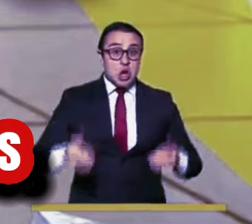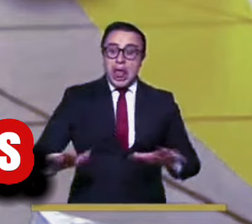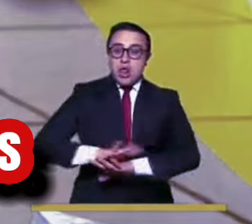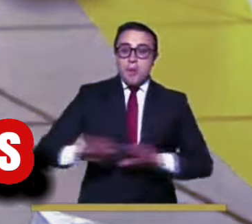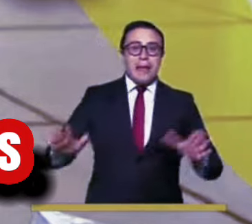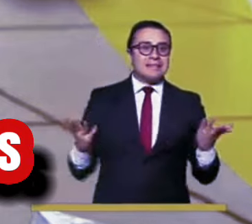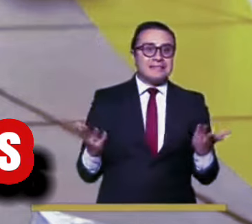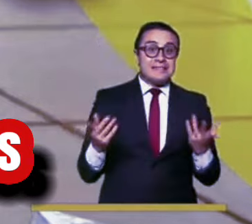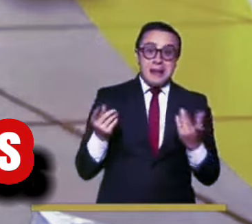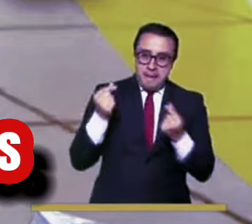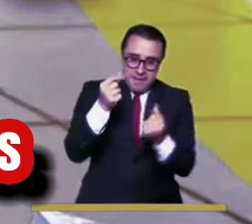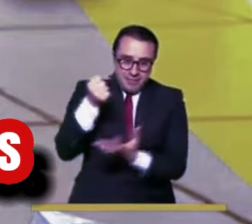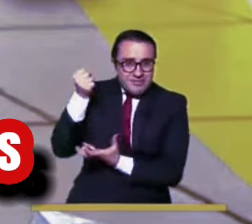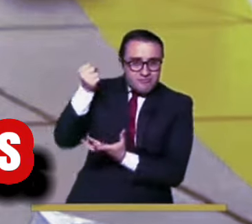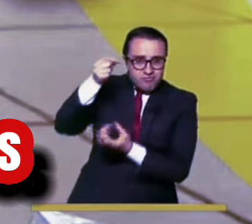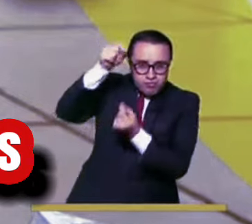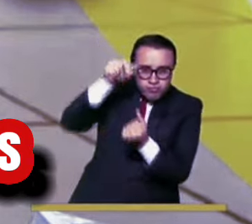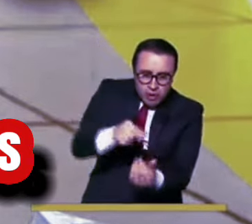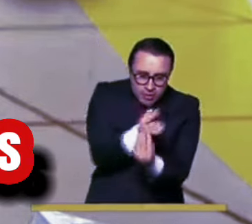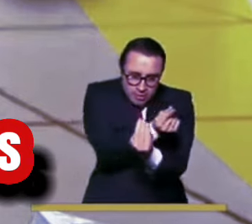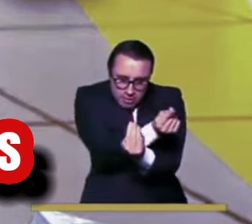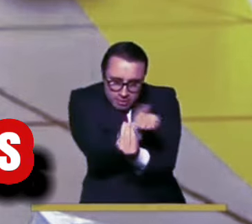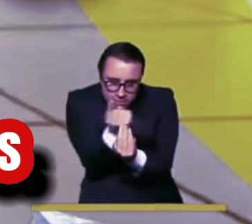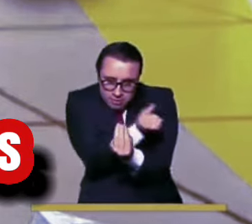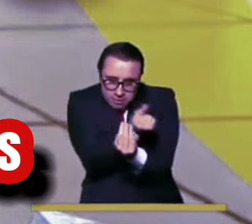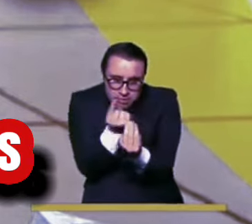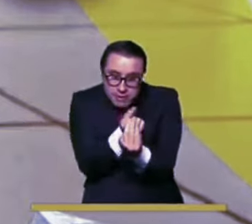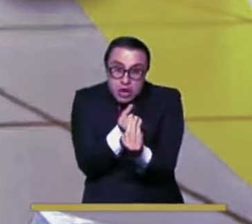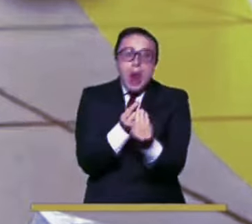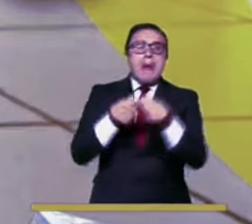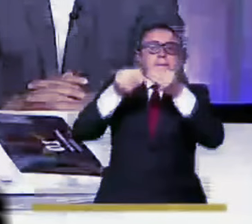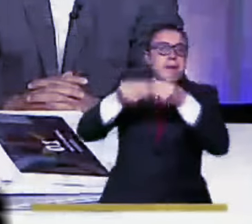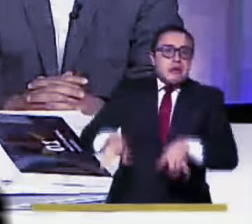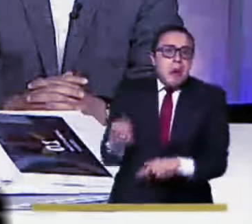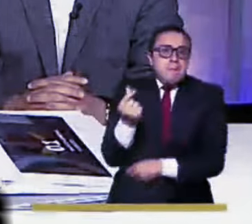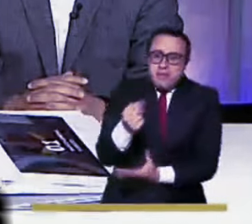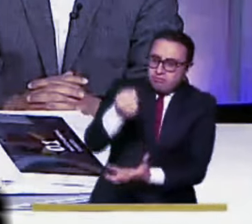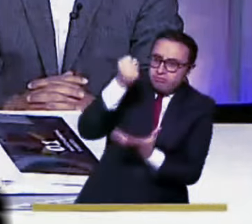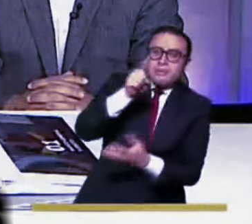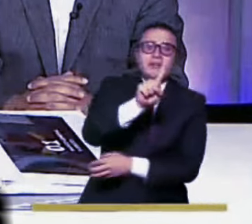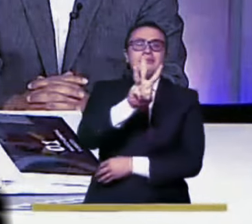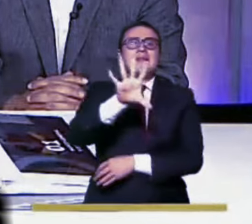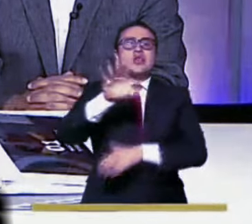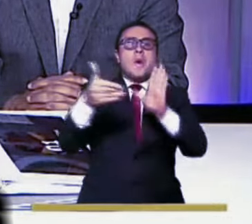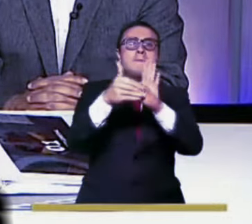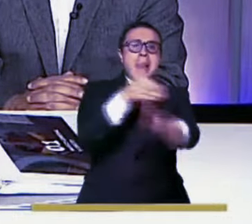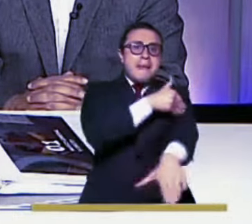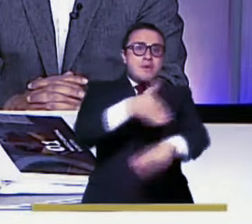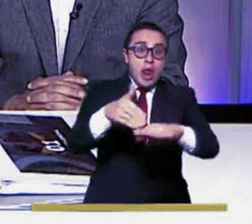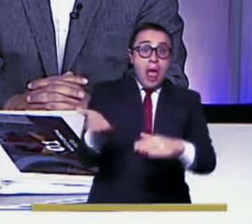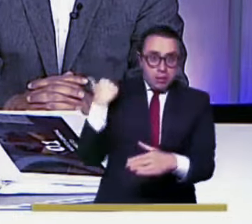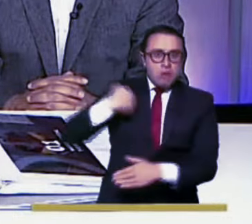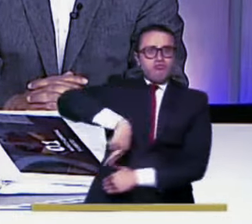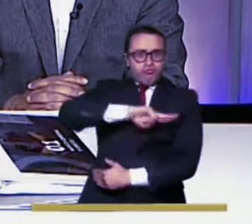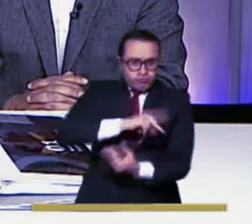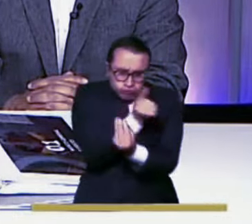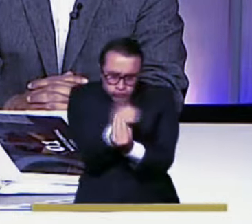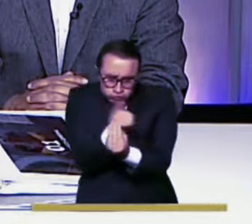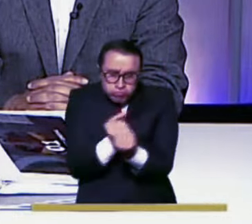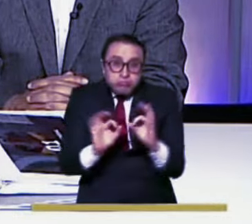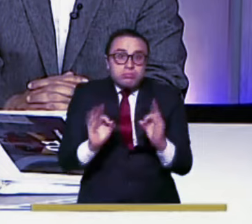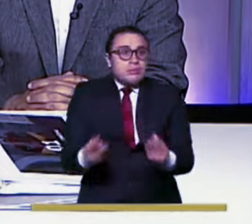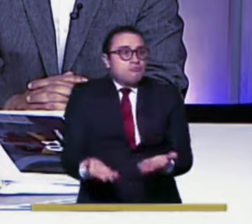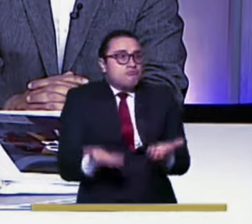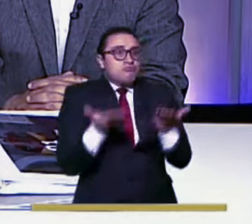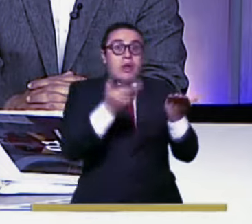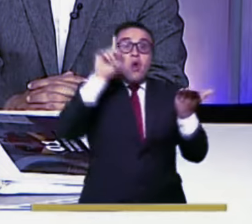Se perdieron 135 mil millones de pesos de entrada en unos estudios muy bien hechos que se le entregaron al